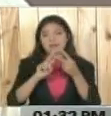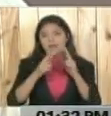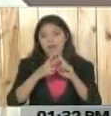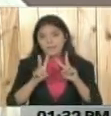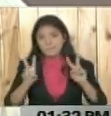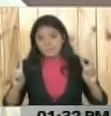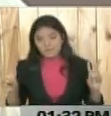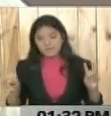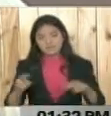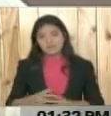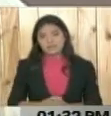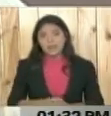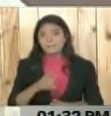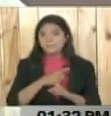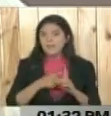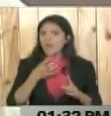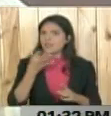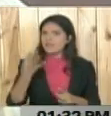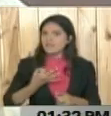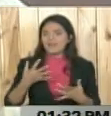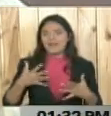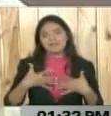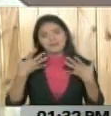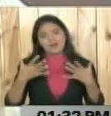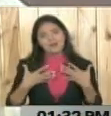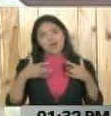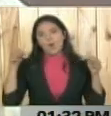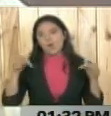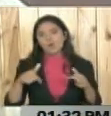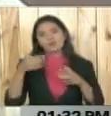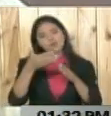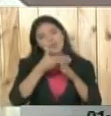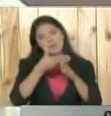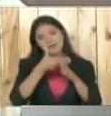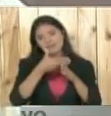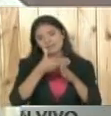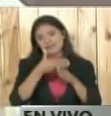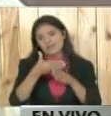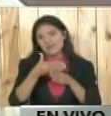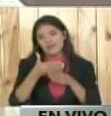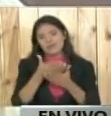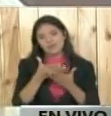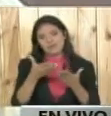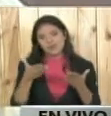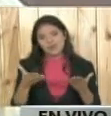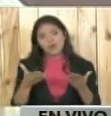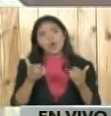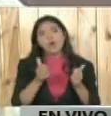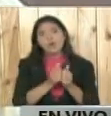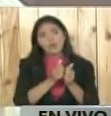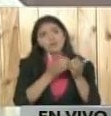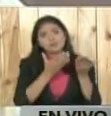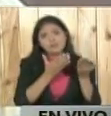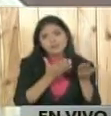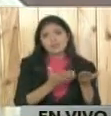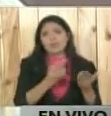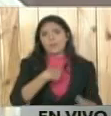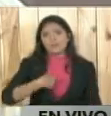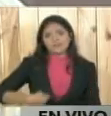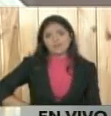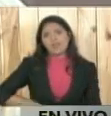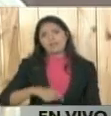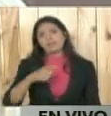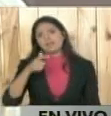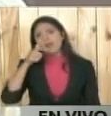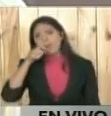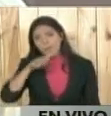Y cuánto nos alegra estar compartiendo en este día con vos, con tu pueblo,